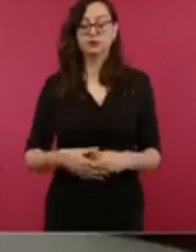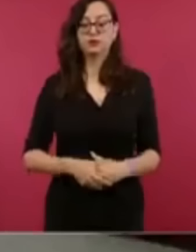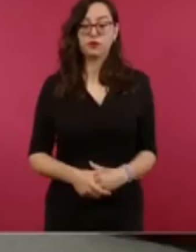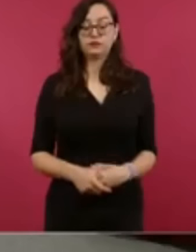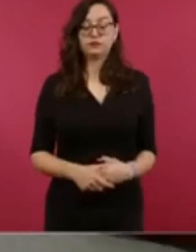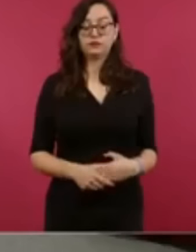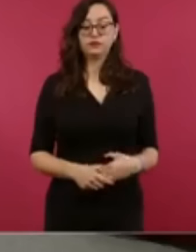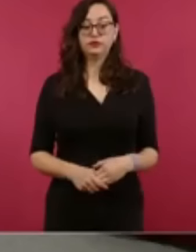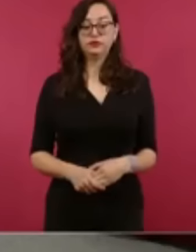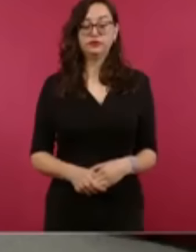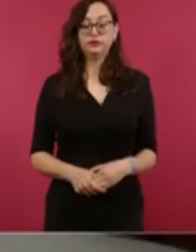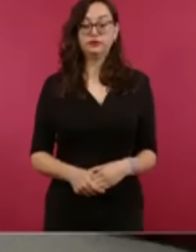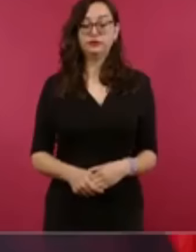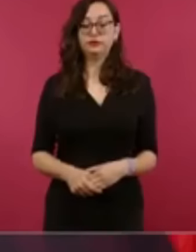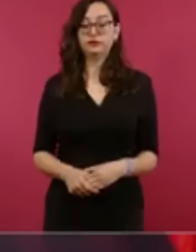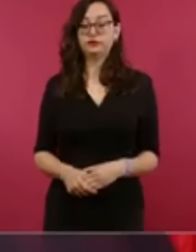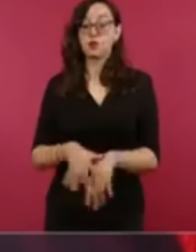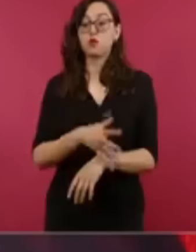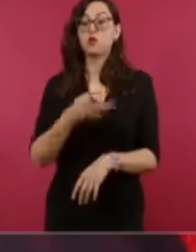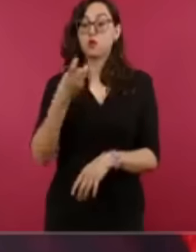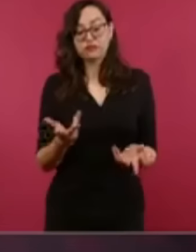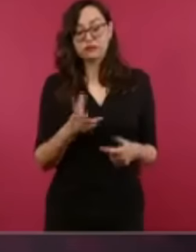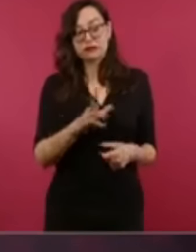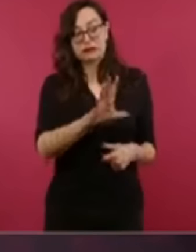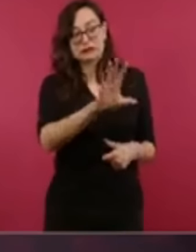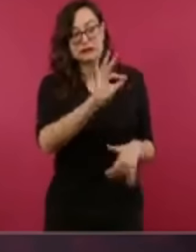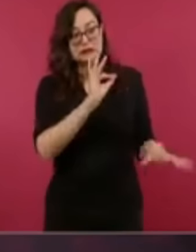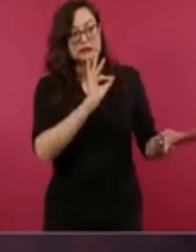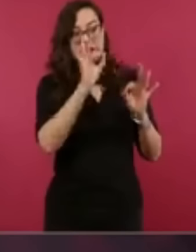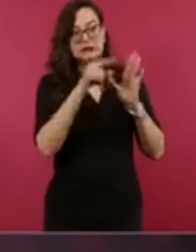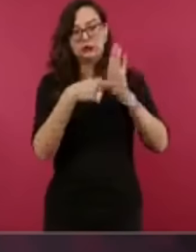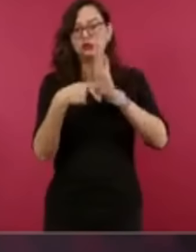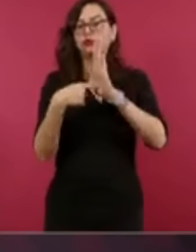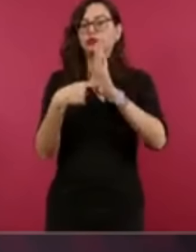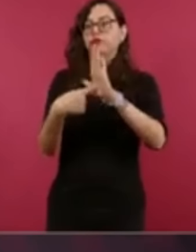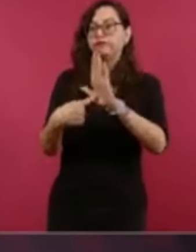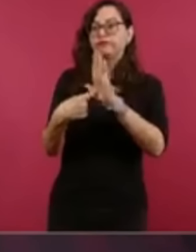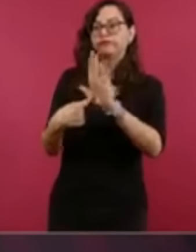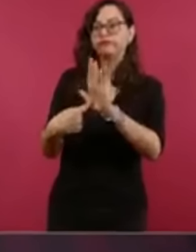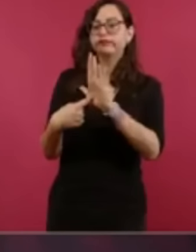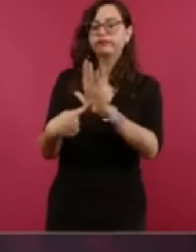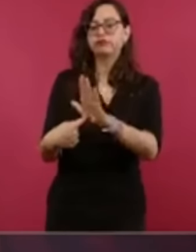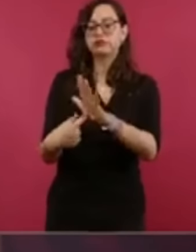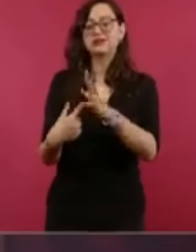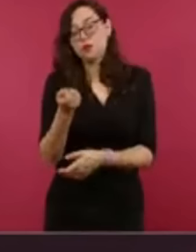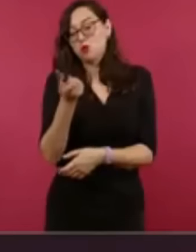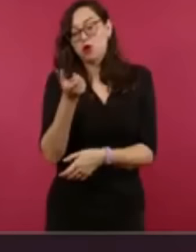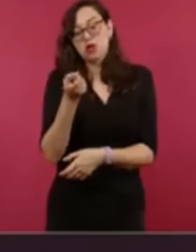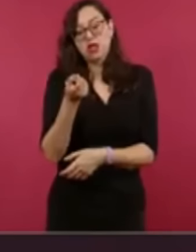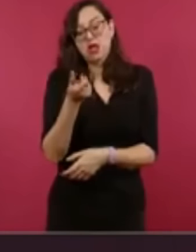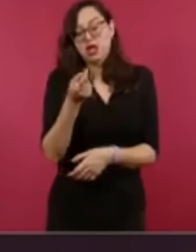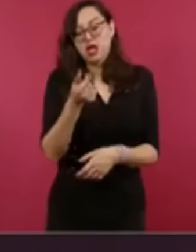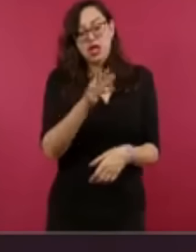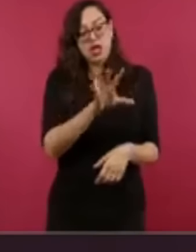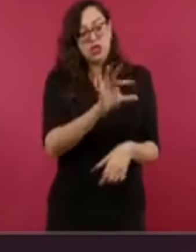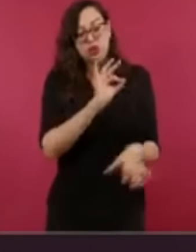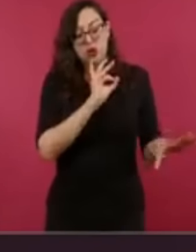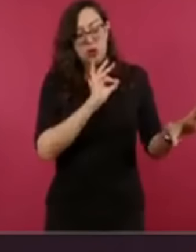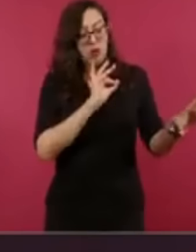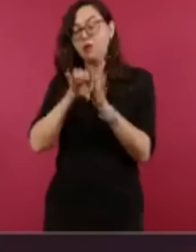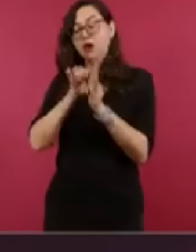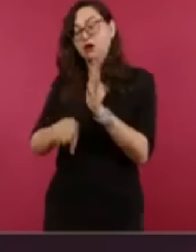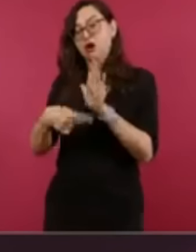en eso. Por eso, lo de las mentiras, pues es algo mínimo, son botones